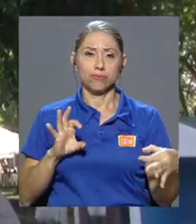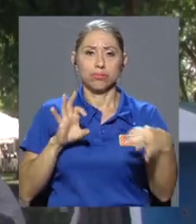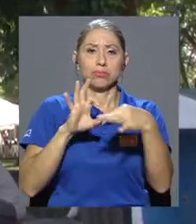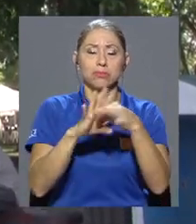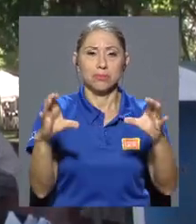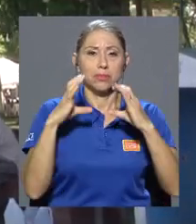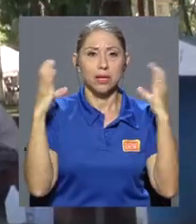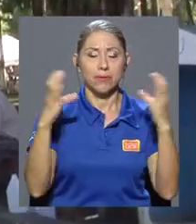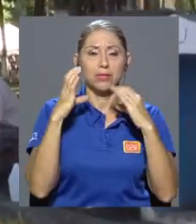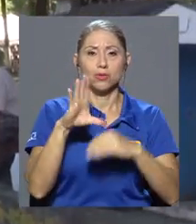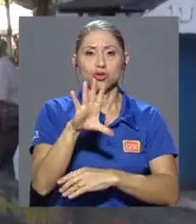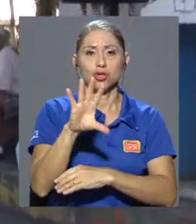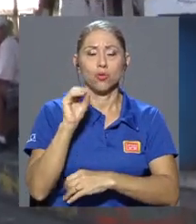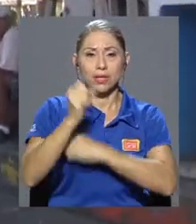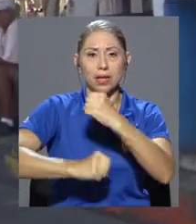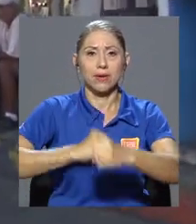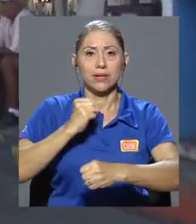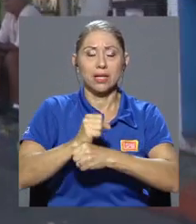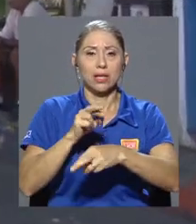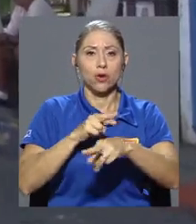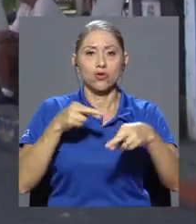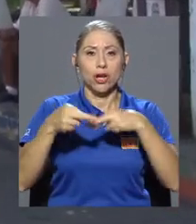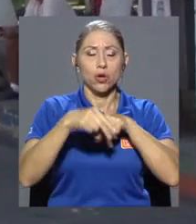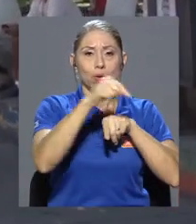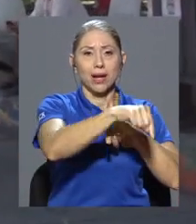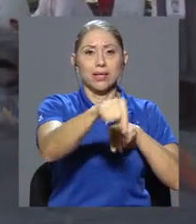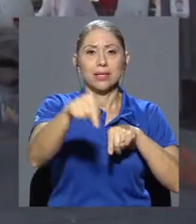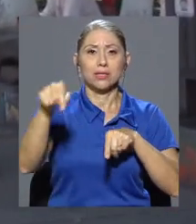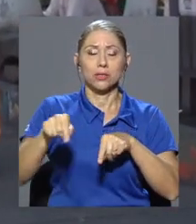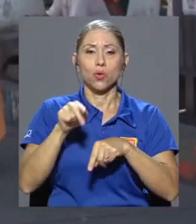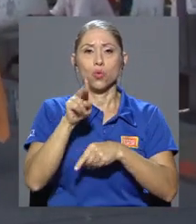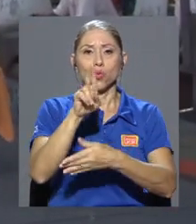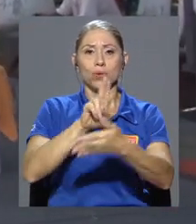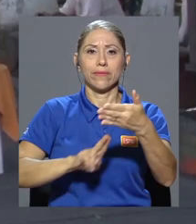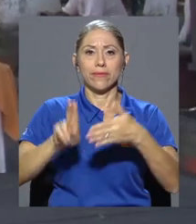celebración del 50 aniversario de la regionalización universitaria